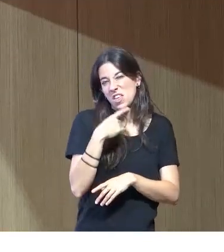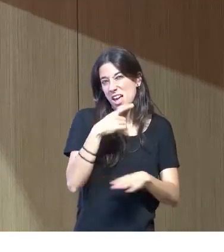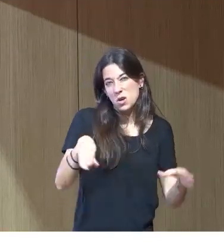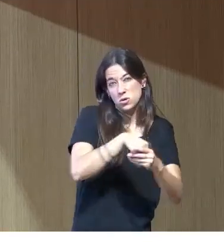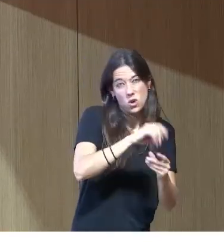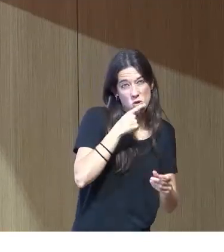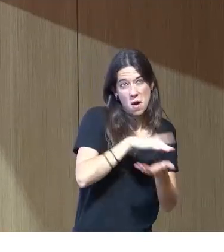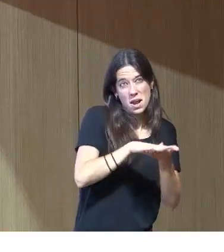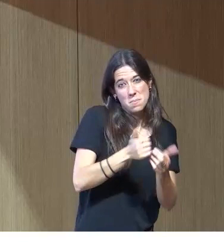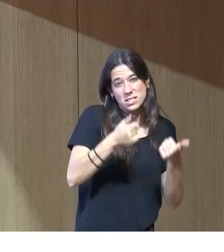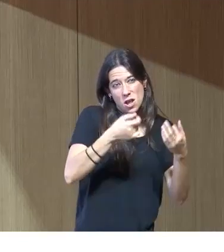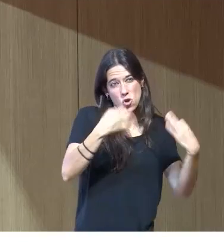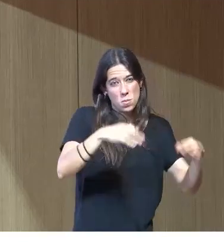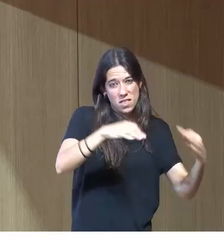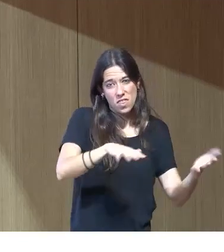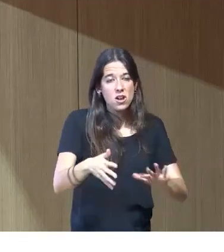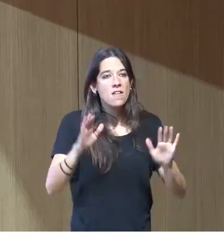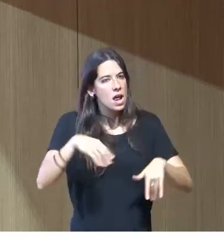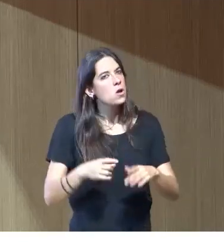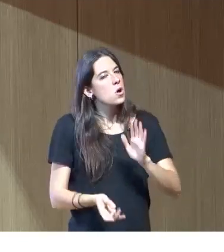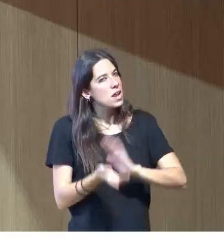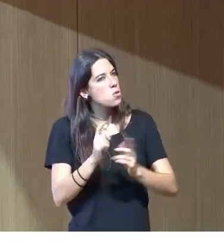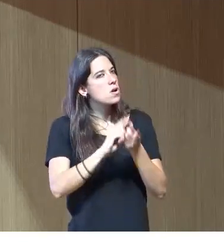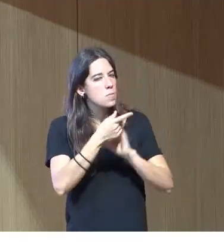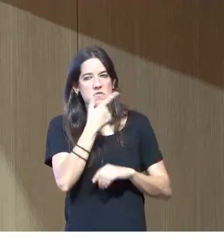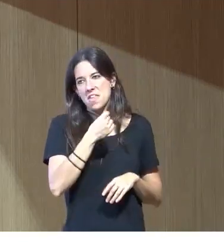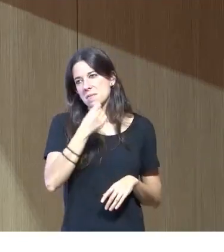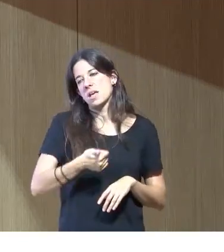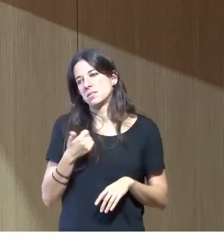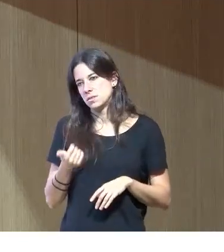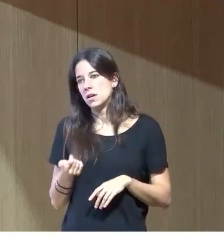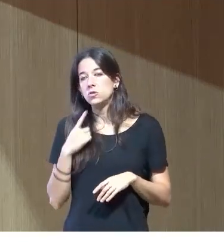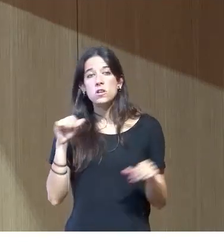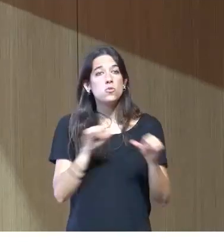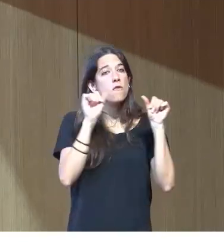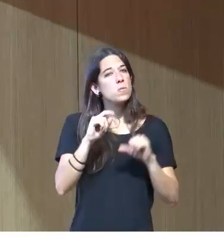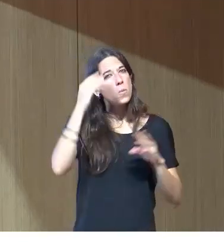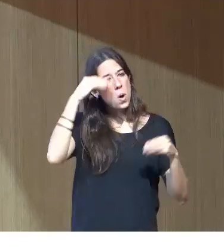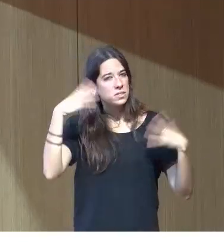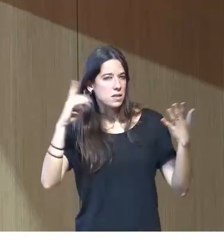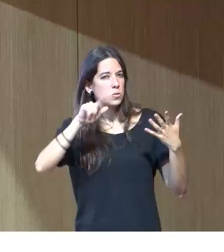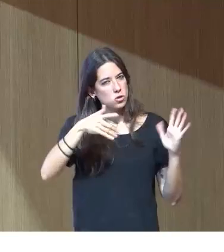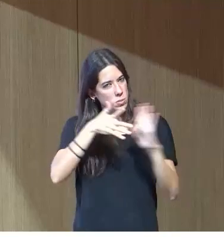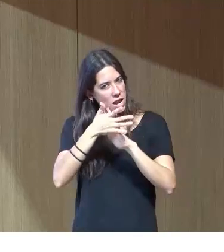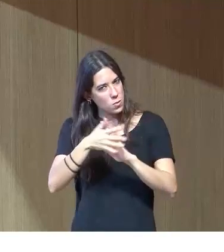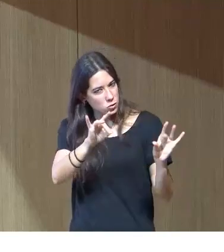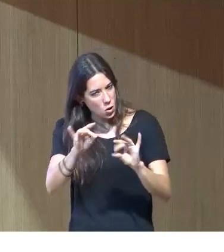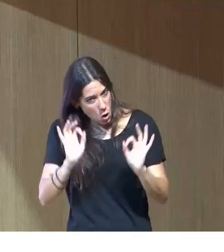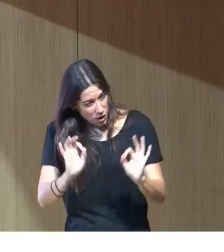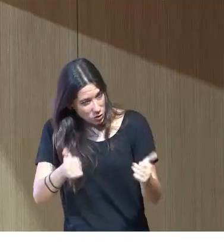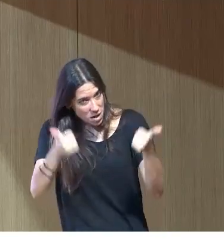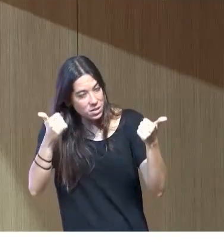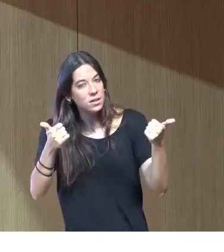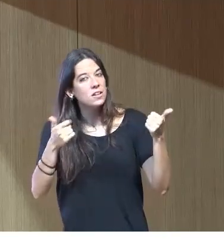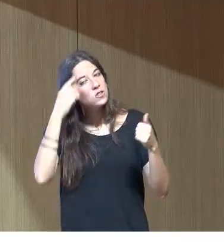Pues resulta más fácil generar ese cambio entonces de una forma muy abstracta Aunque luego lo aterrizaremos más yo creo alianzas